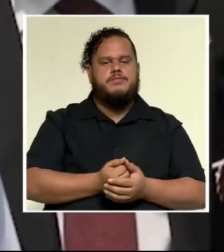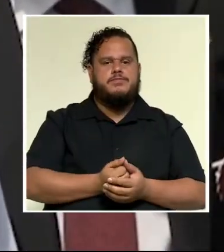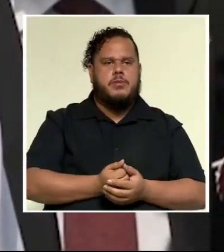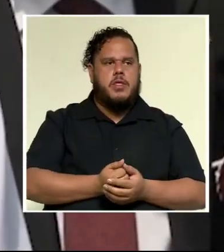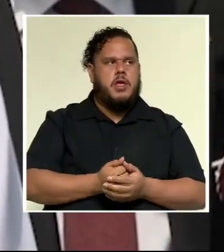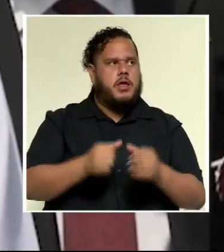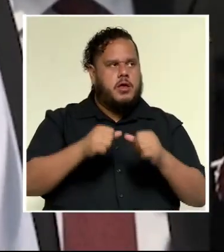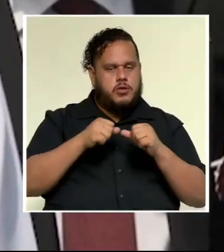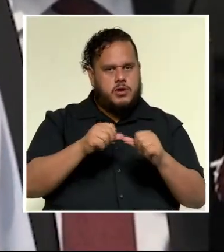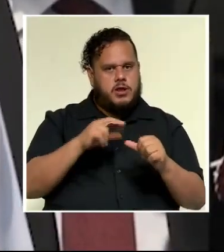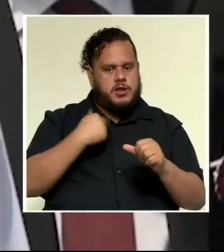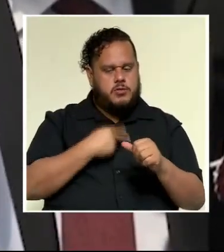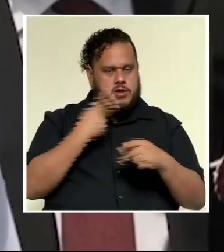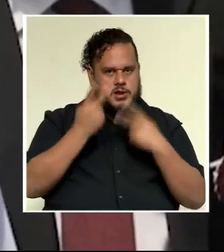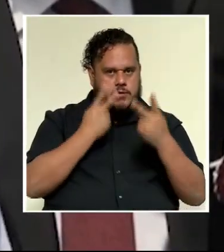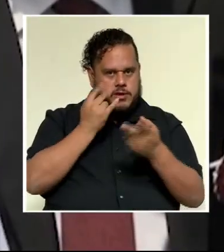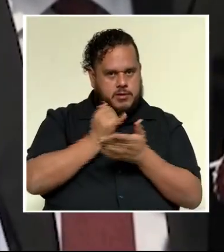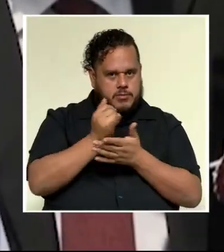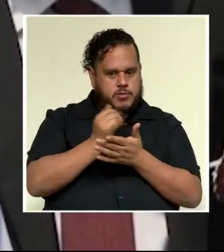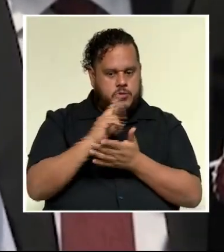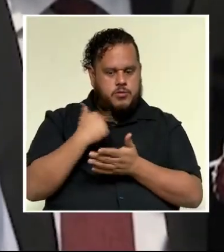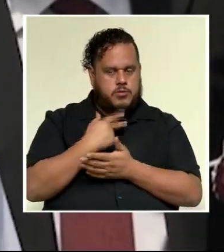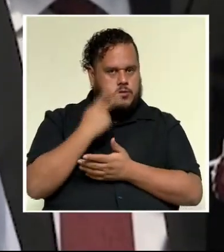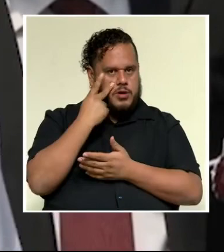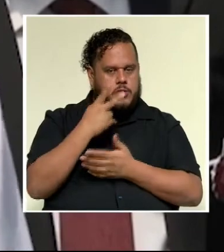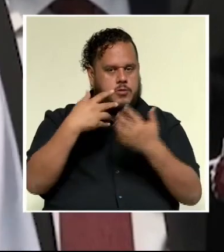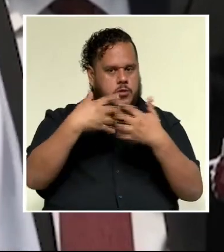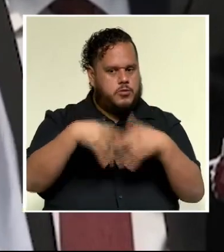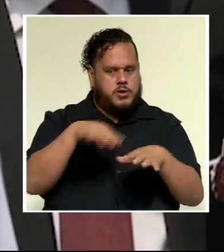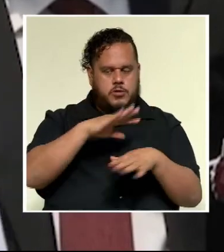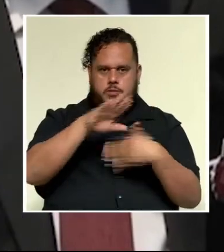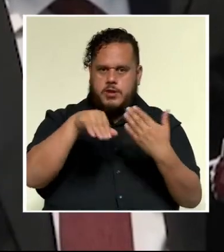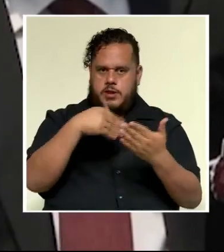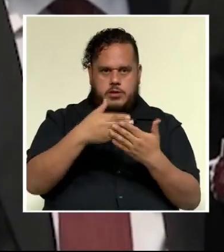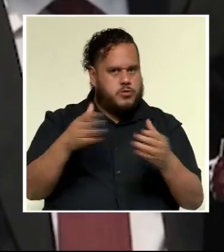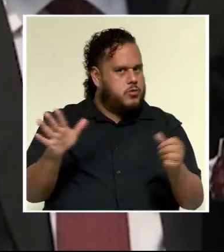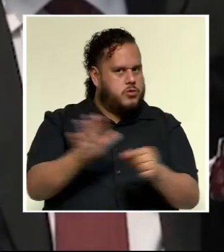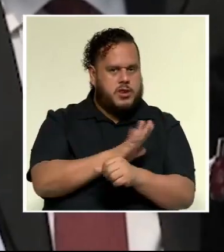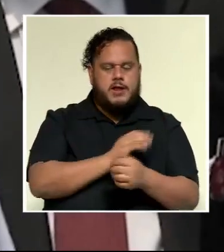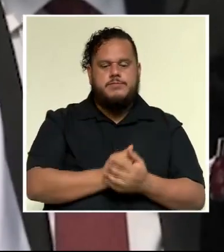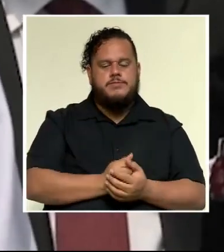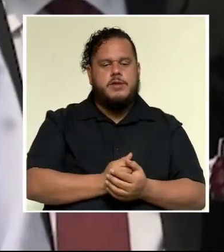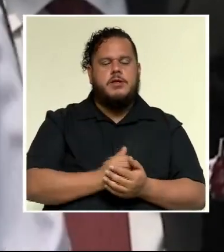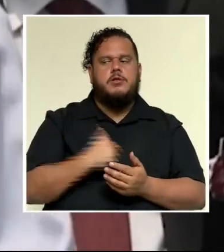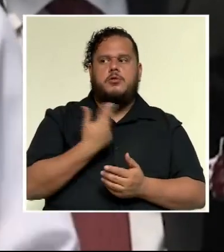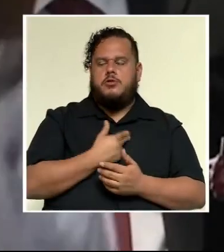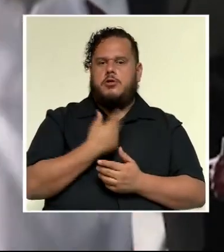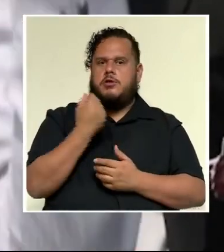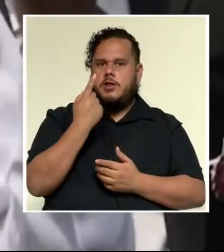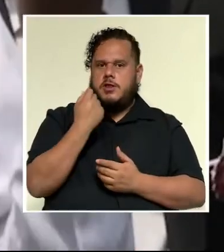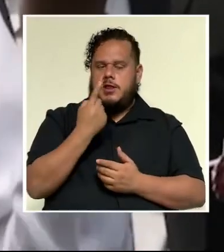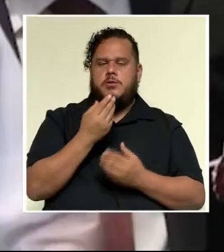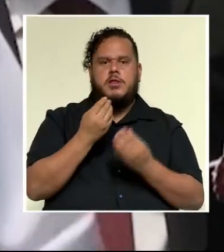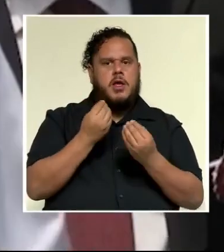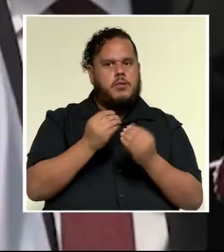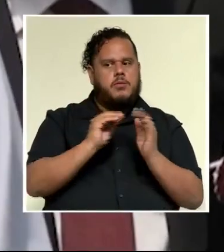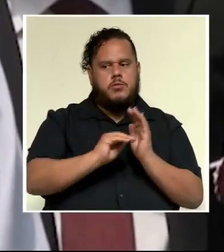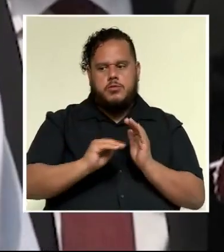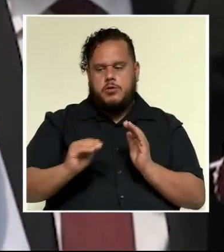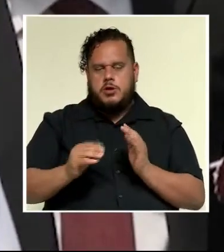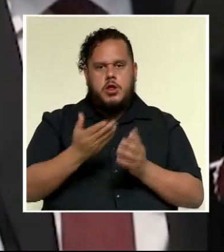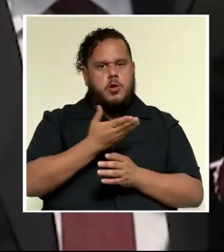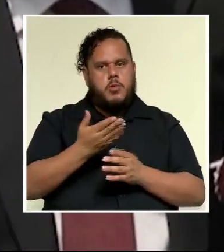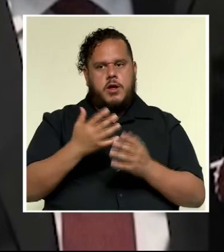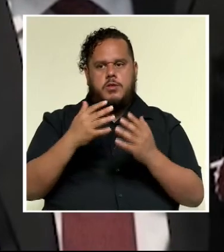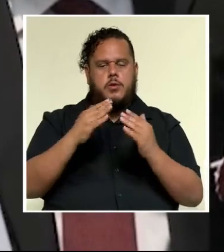Durante nuestra visita de inspección, lo que vimos fue un derrumbe total. Tenemos entendido que había muchos niños en la planta cuando el edificio